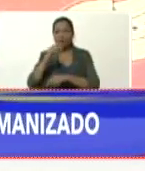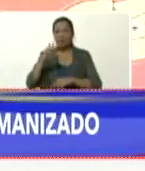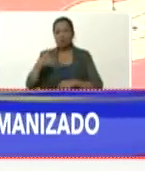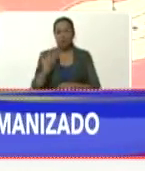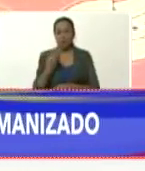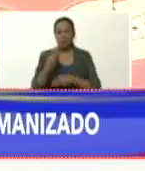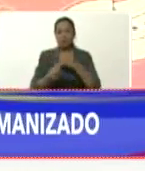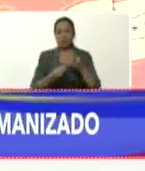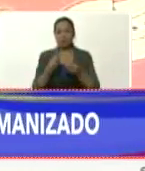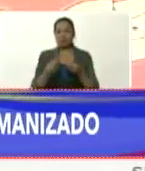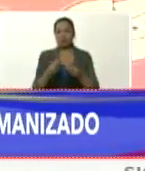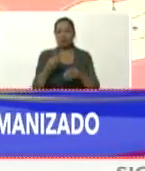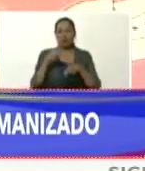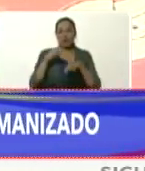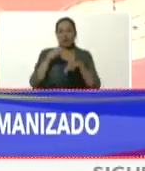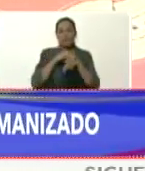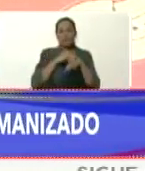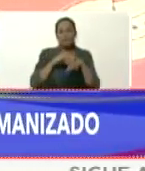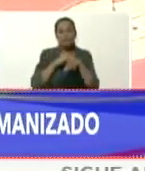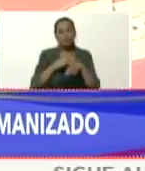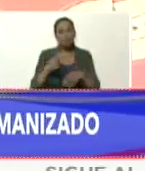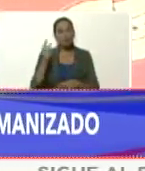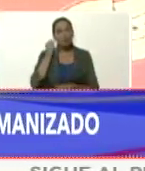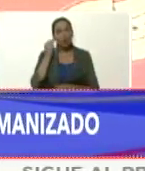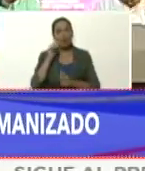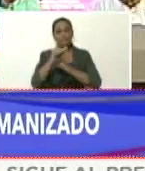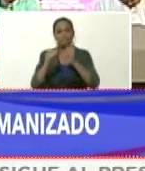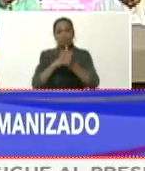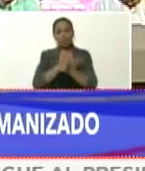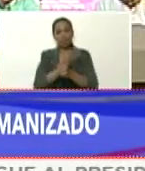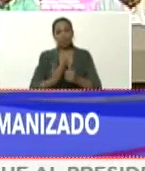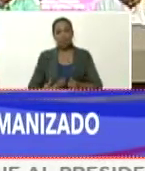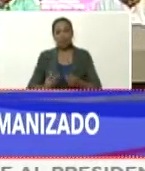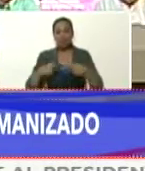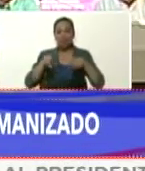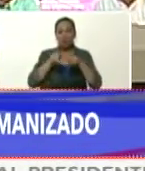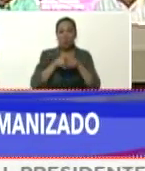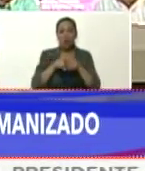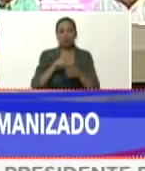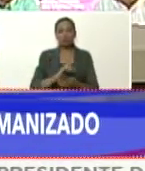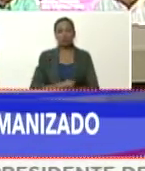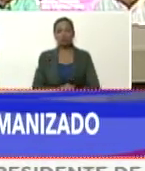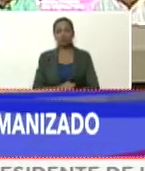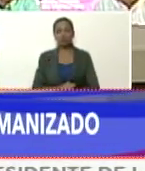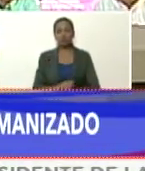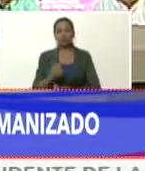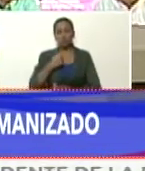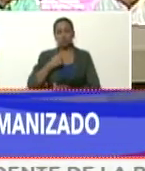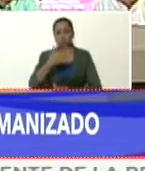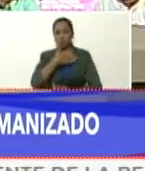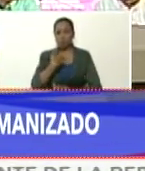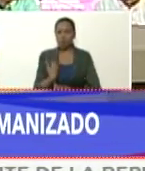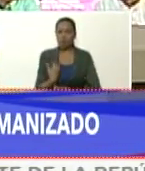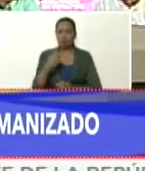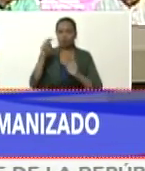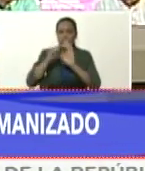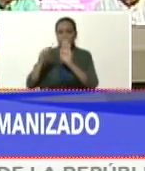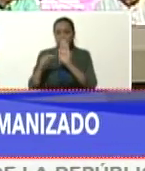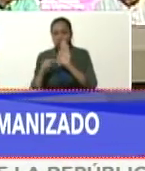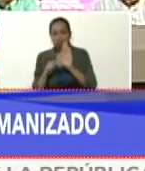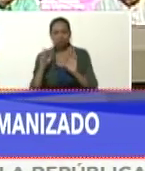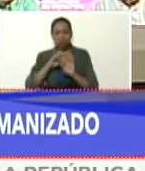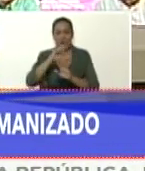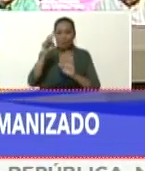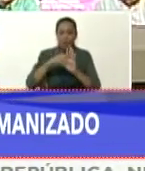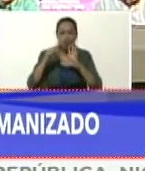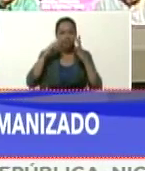Alvarado, ministra de la Mujer, compañero vicepresidente, compañera vicepresidenta ejecutiva, quiero datos concretos.